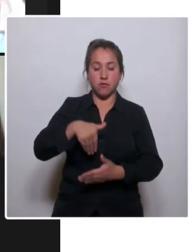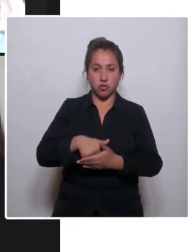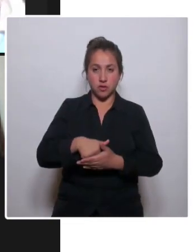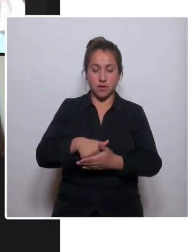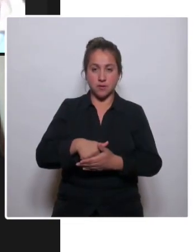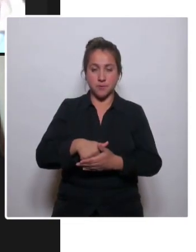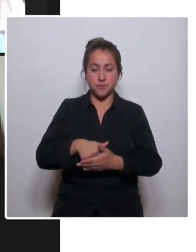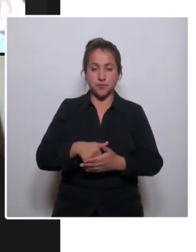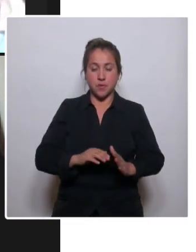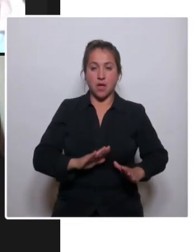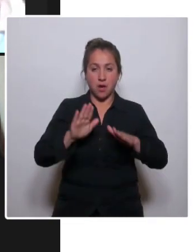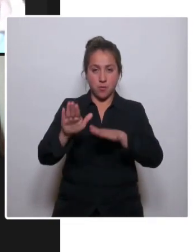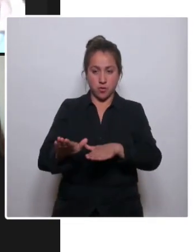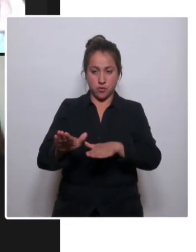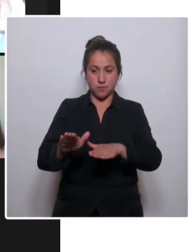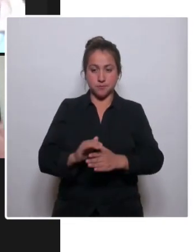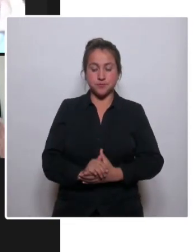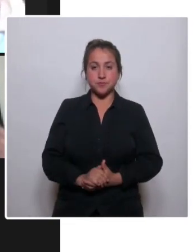A favor.